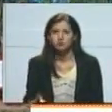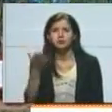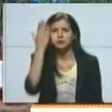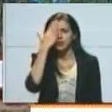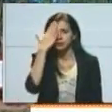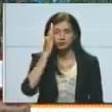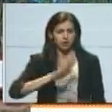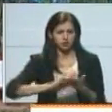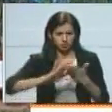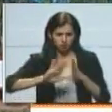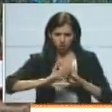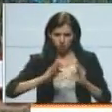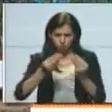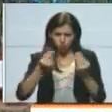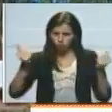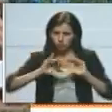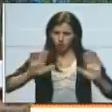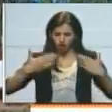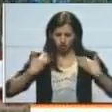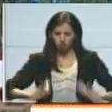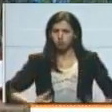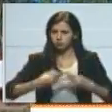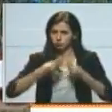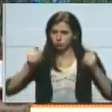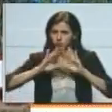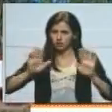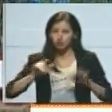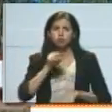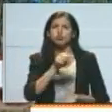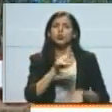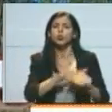impactado, ya pasó, dilo pues, o tú eres el de los que hicieron eso.